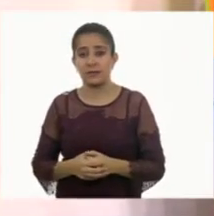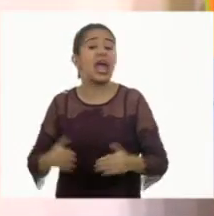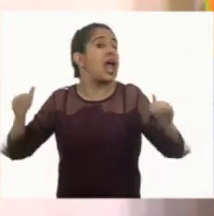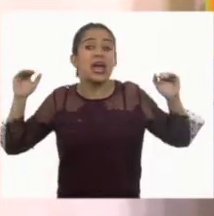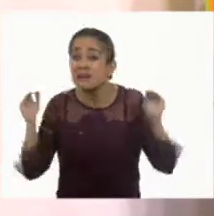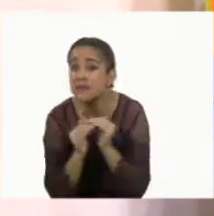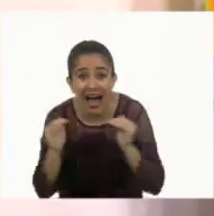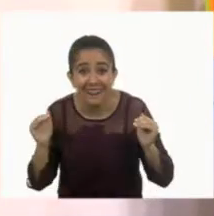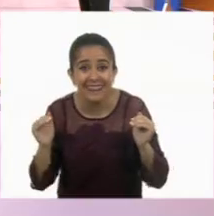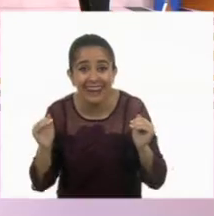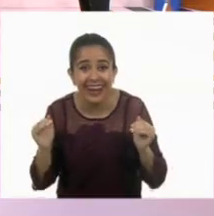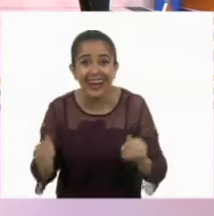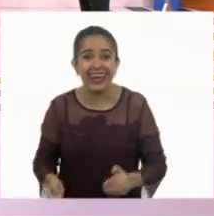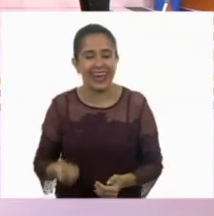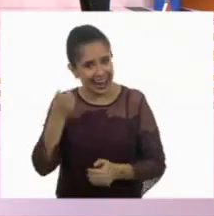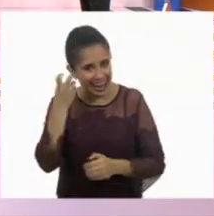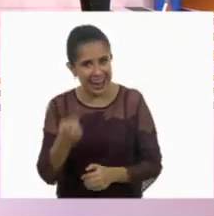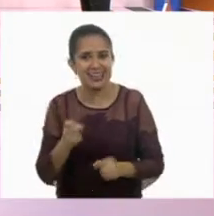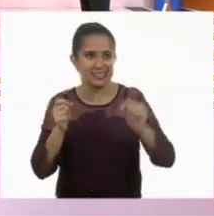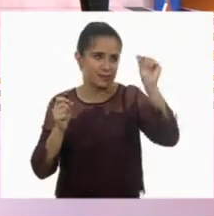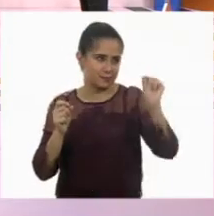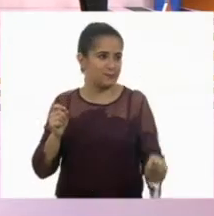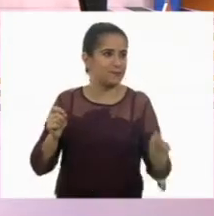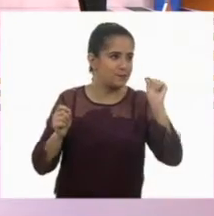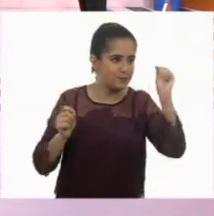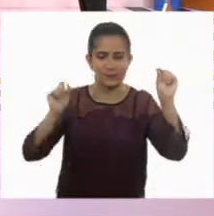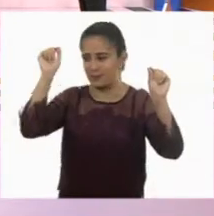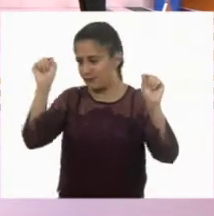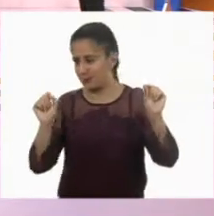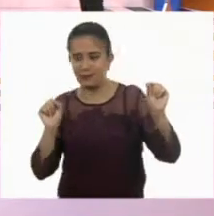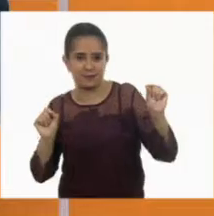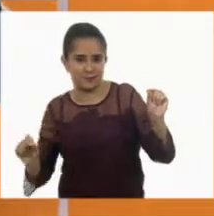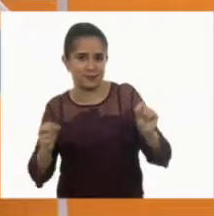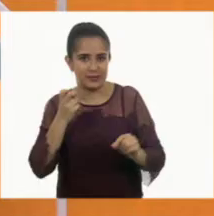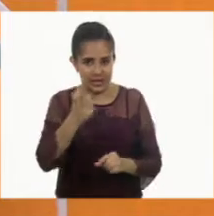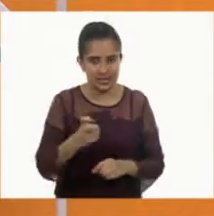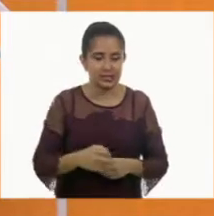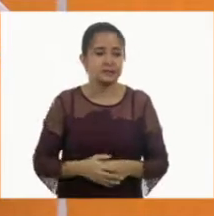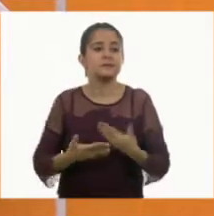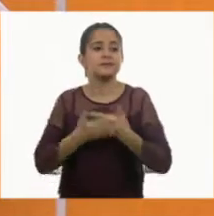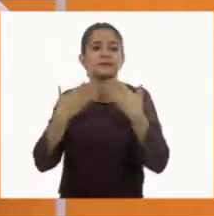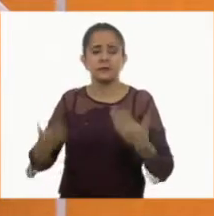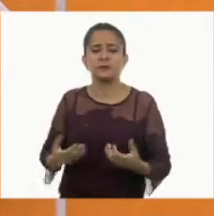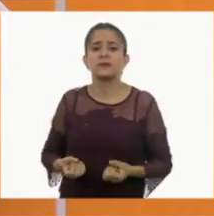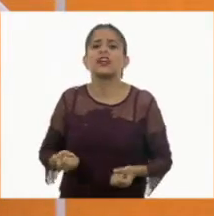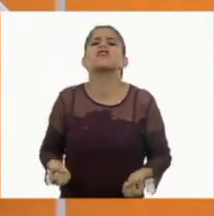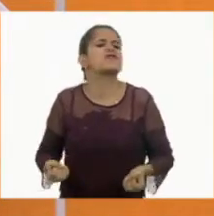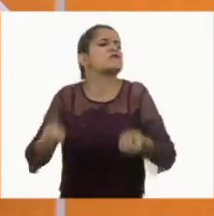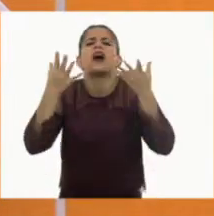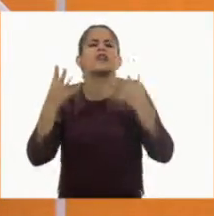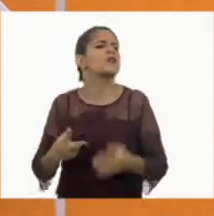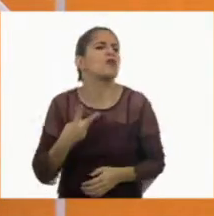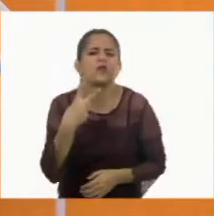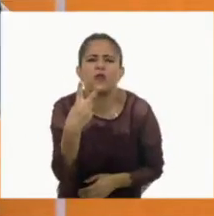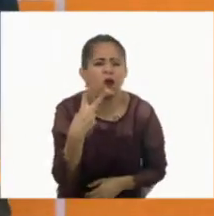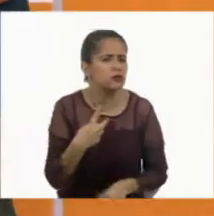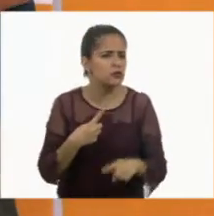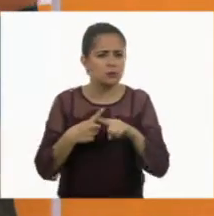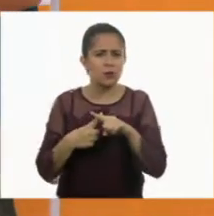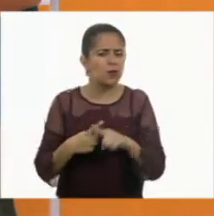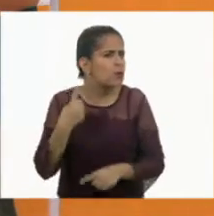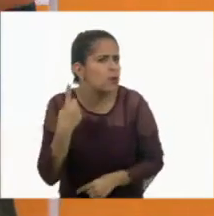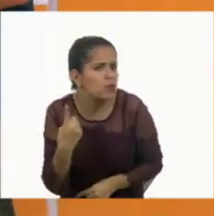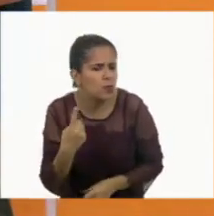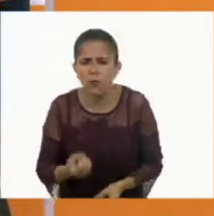Empate. Empate. ¿Sí? Exactamente. ¿Te das cuenta? Y viene otra vez el ejercicio de ¿y cuánto es 2 por 1 con los signos